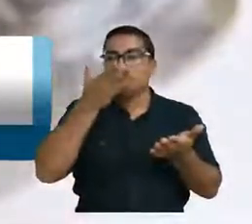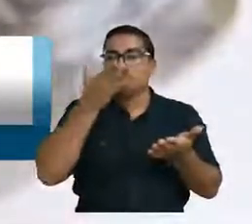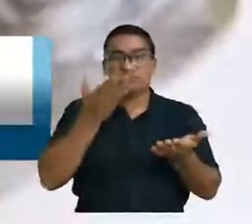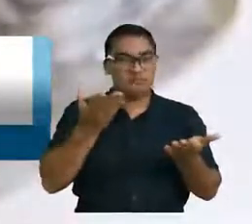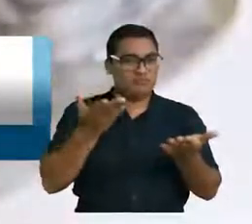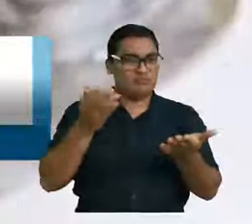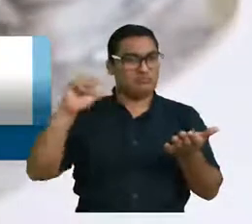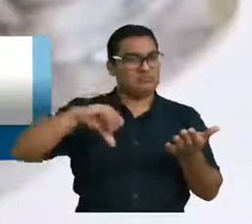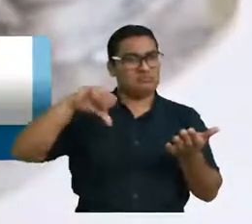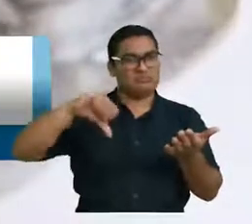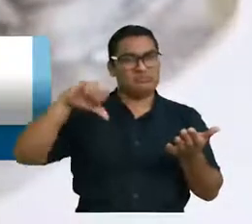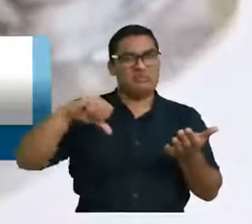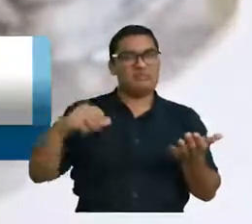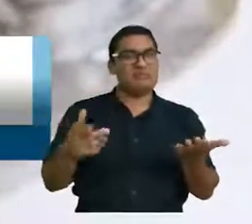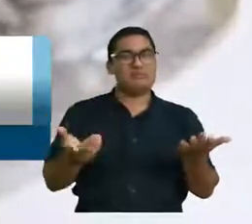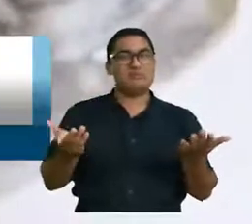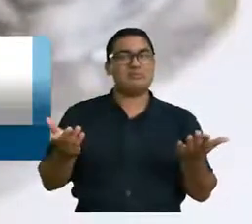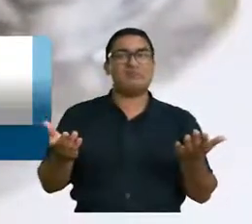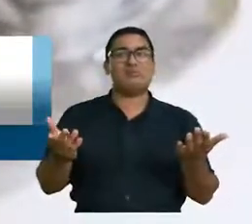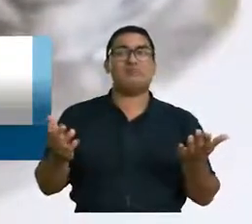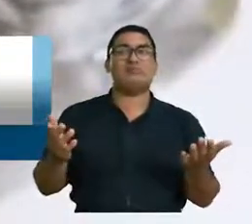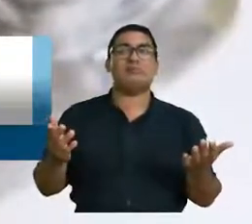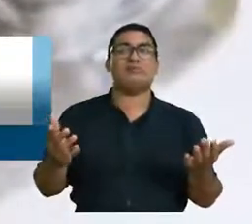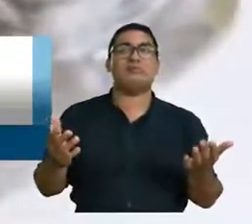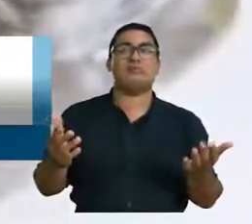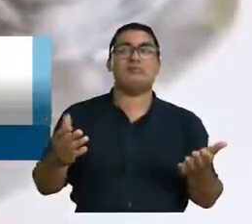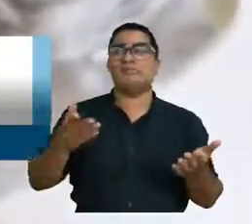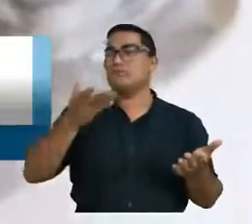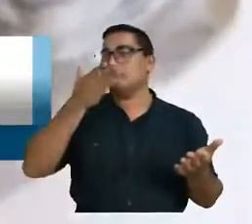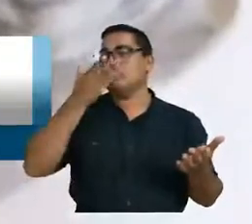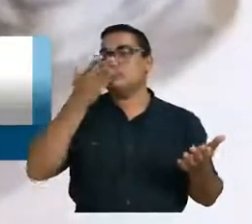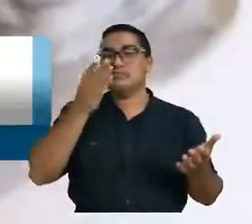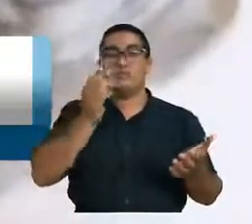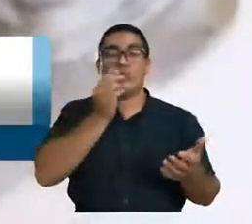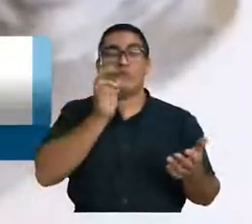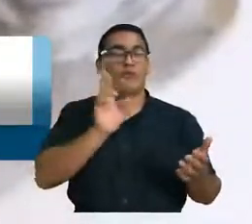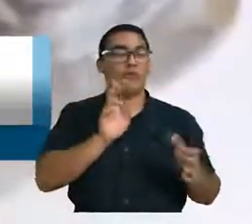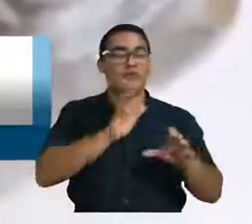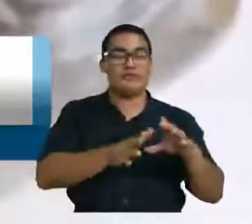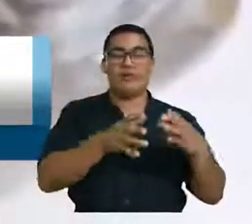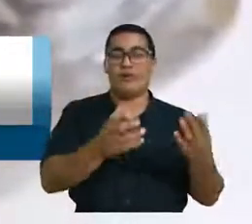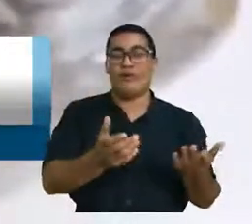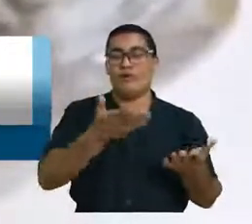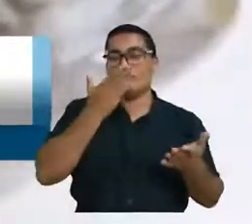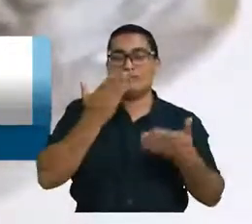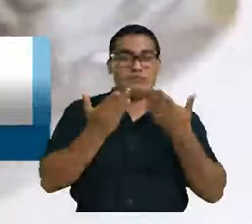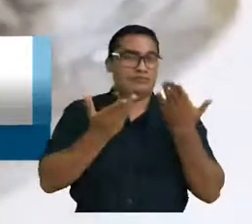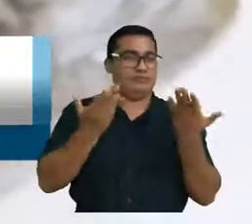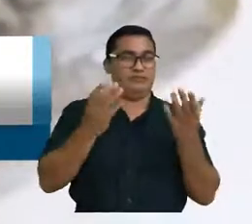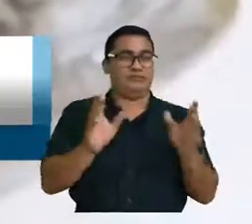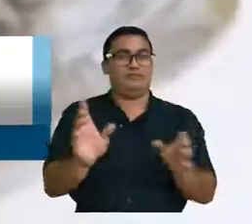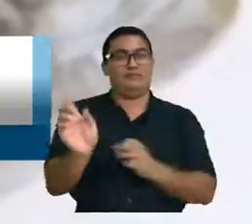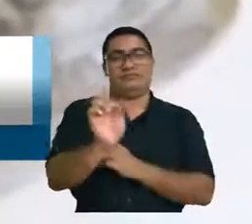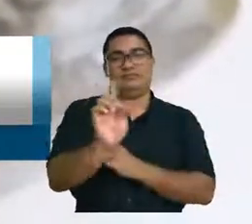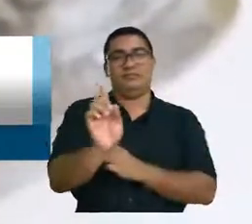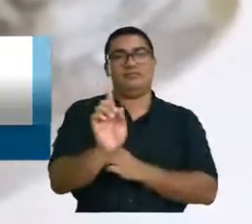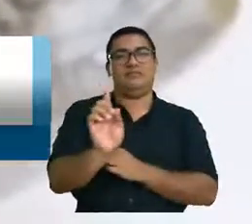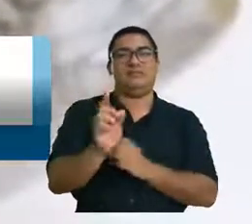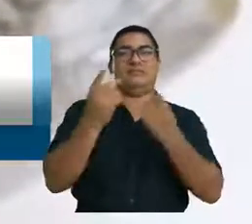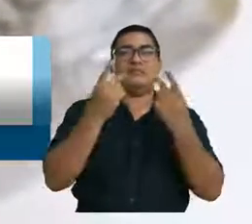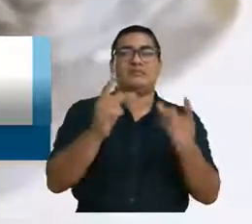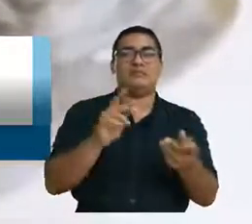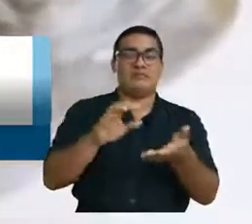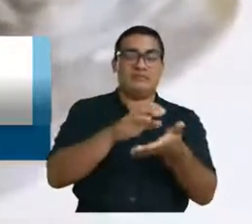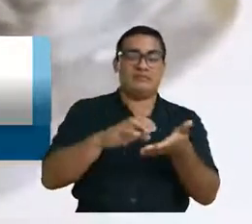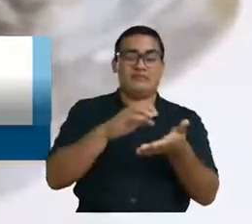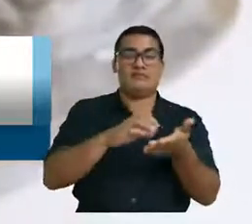que nosotros nos estamos lavando las manos, queremos jabón que huela a fresa, que huela a coco, que huela a no sé qué, que huela a un montón de cosas. Pero el jabón